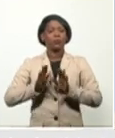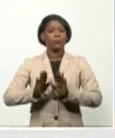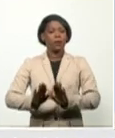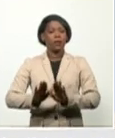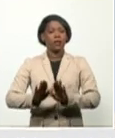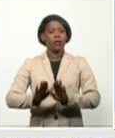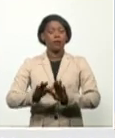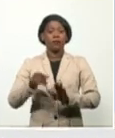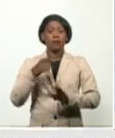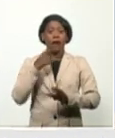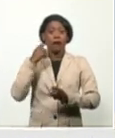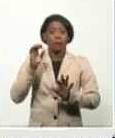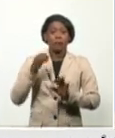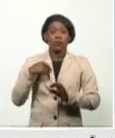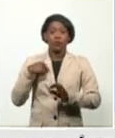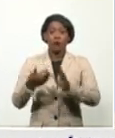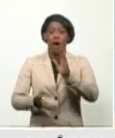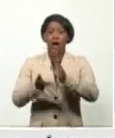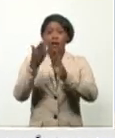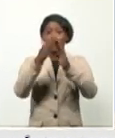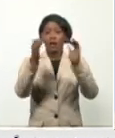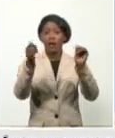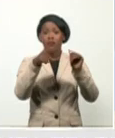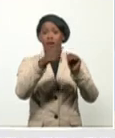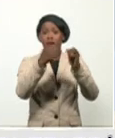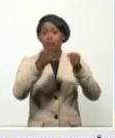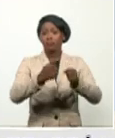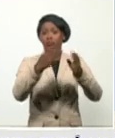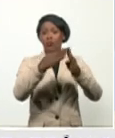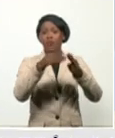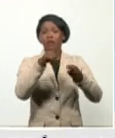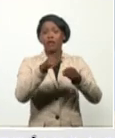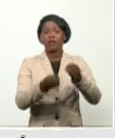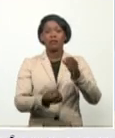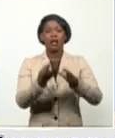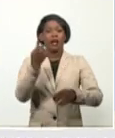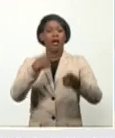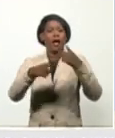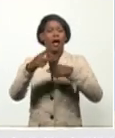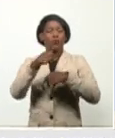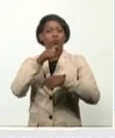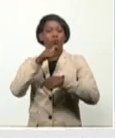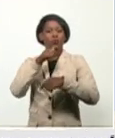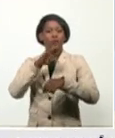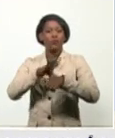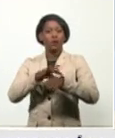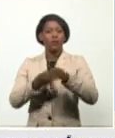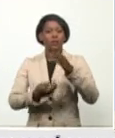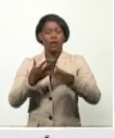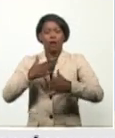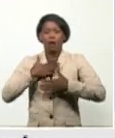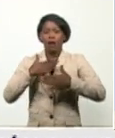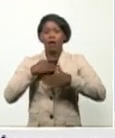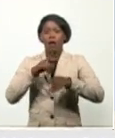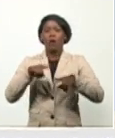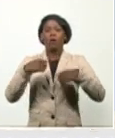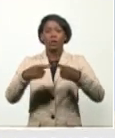mejor te comienzan los síntomas en el día número 10 o te